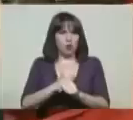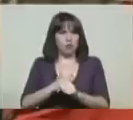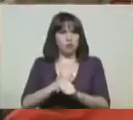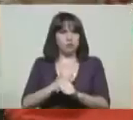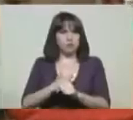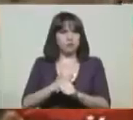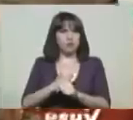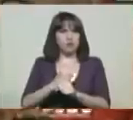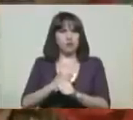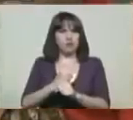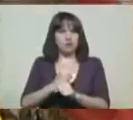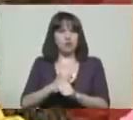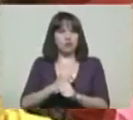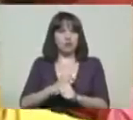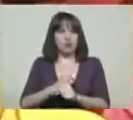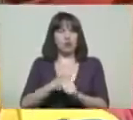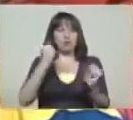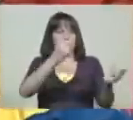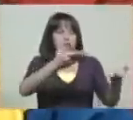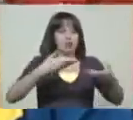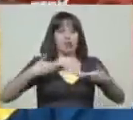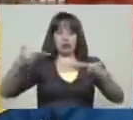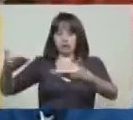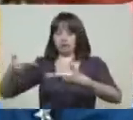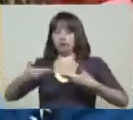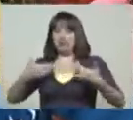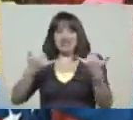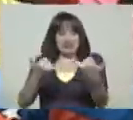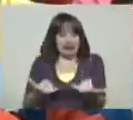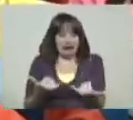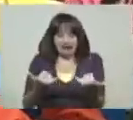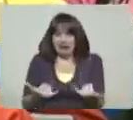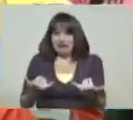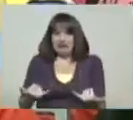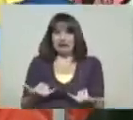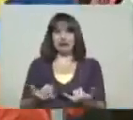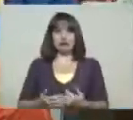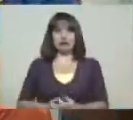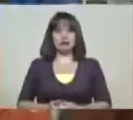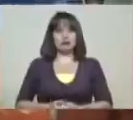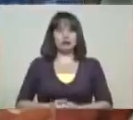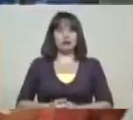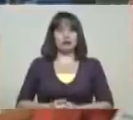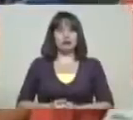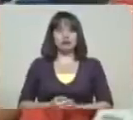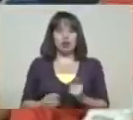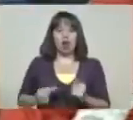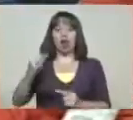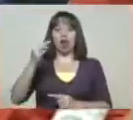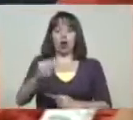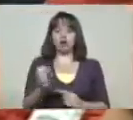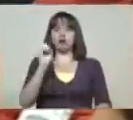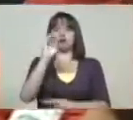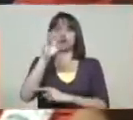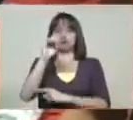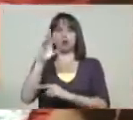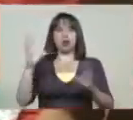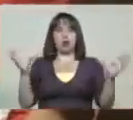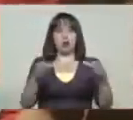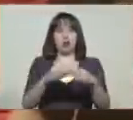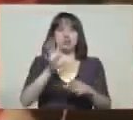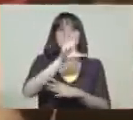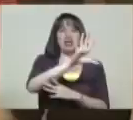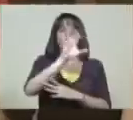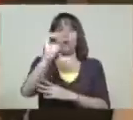mesa que me dé prontico, en la próxima plenaria,